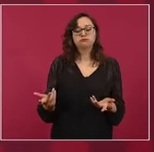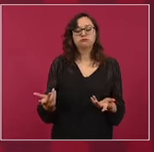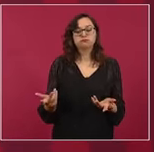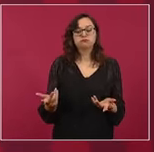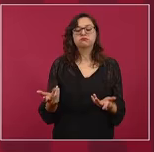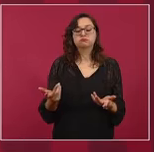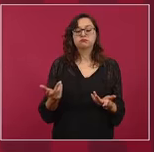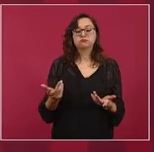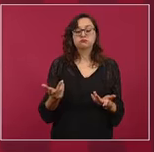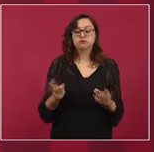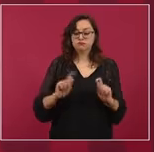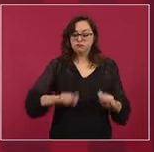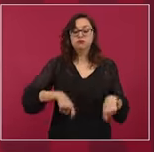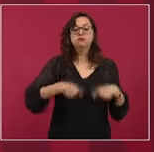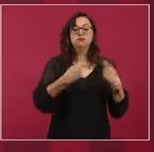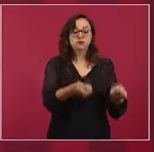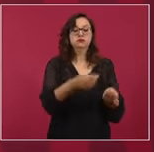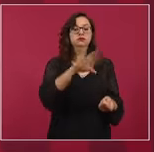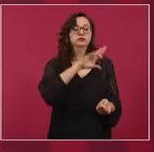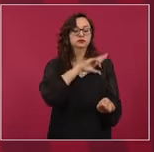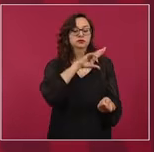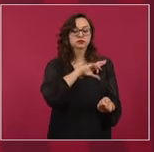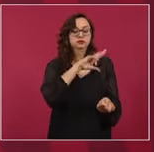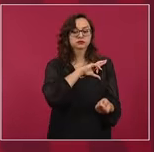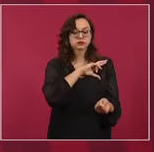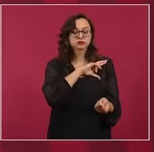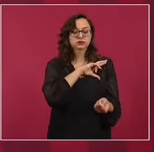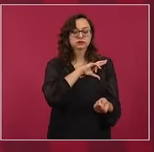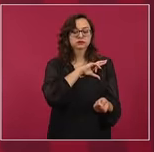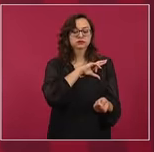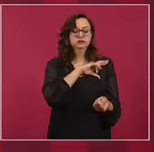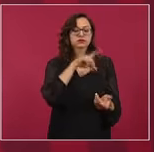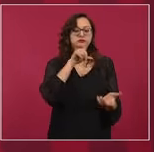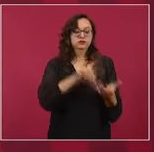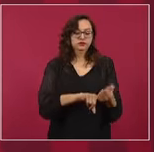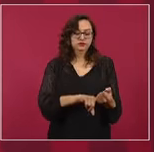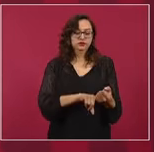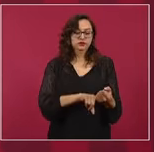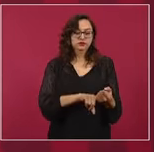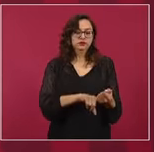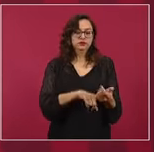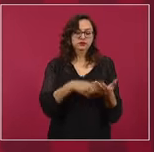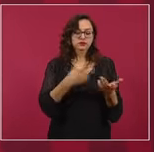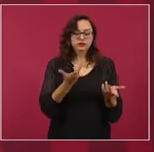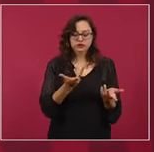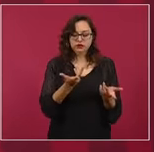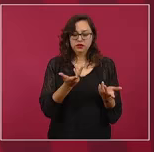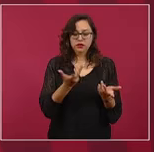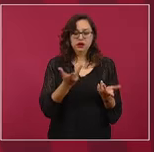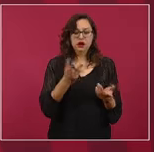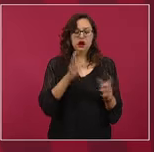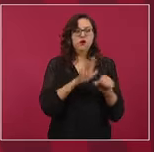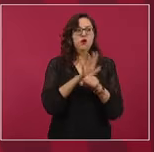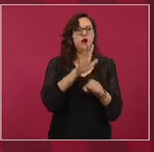se entregaron mediante este procedimiento de, se llama